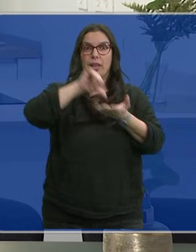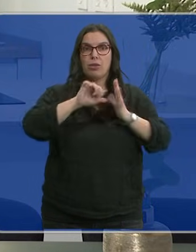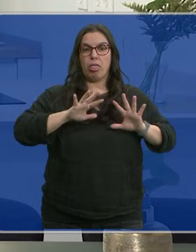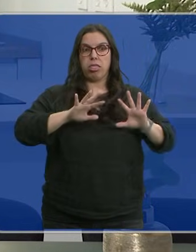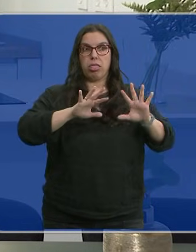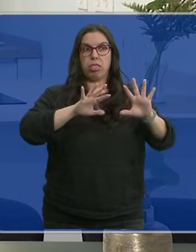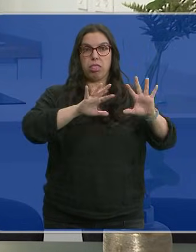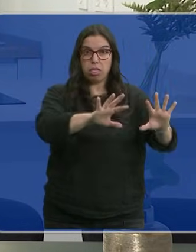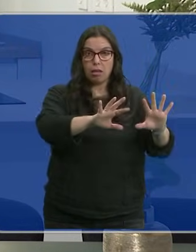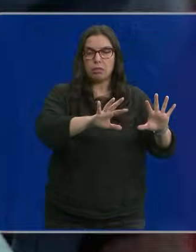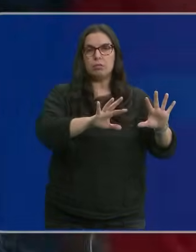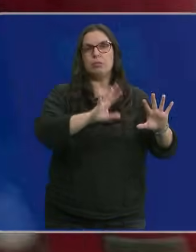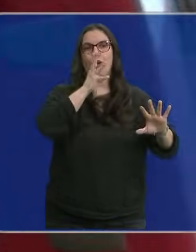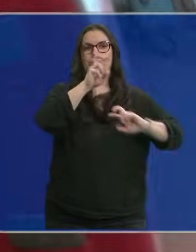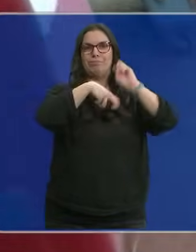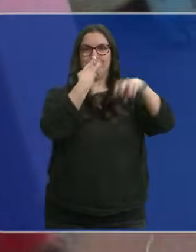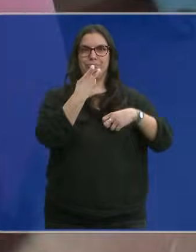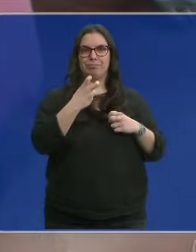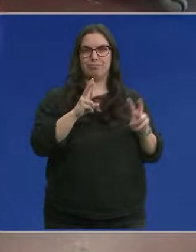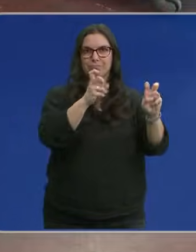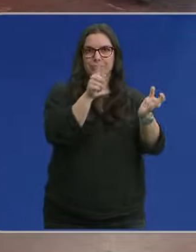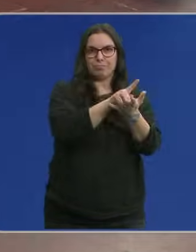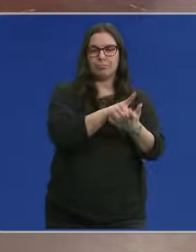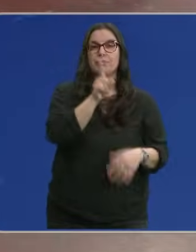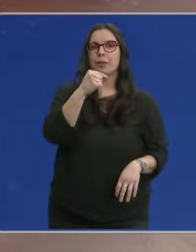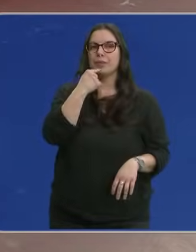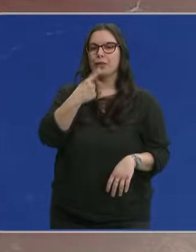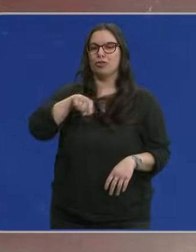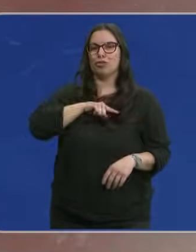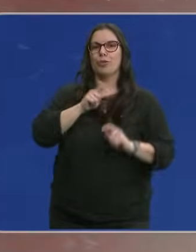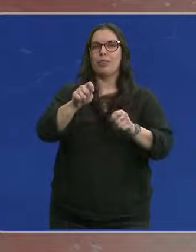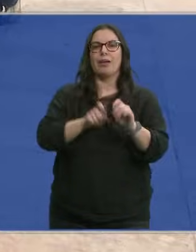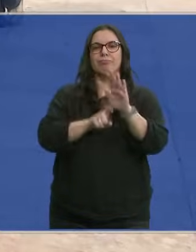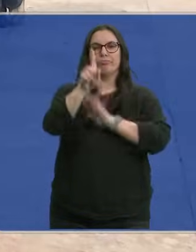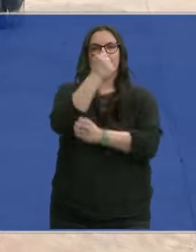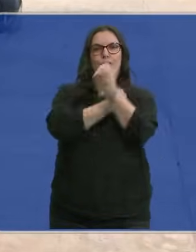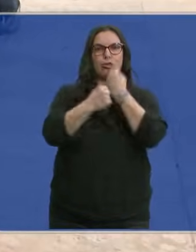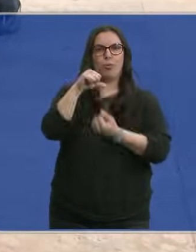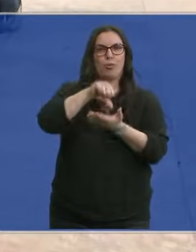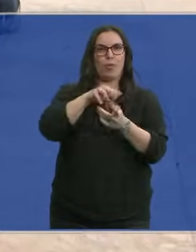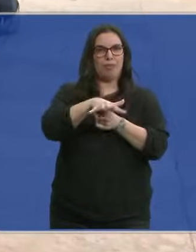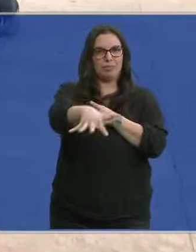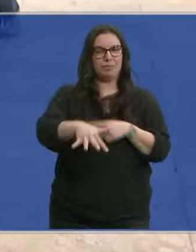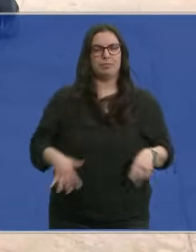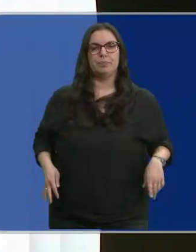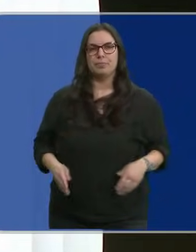ciudades que tradicionalmente han estado abandonados. Argumentan también que son partícipes del crecimiento económico en las ciudades.